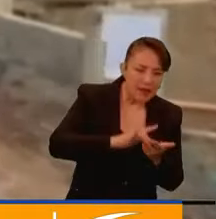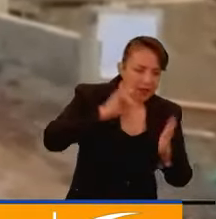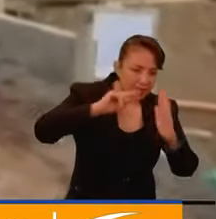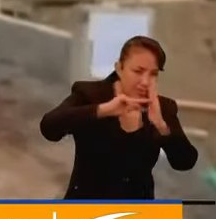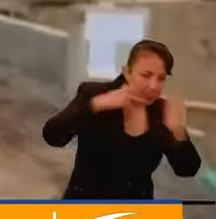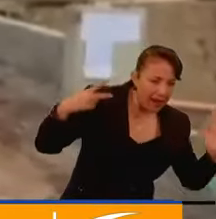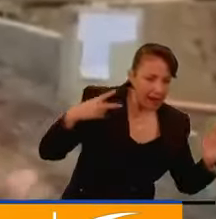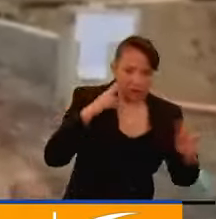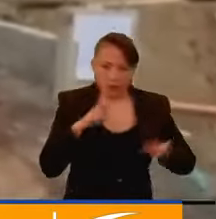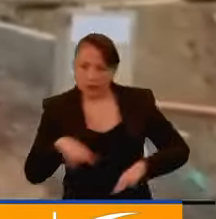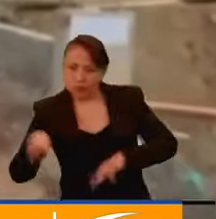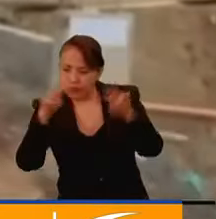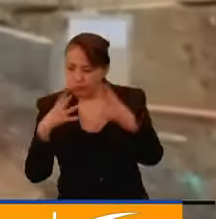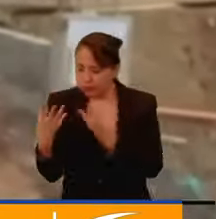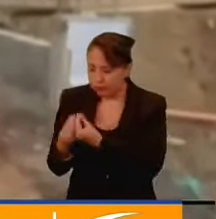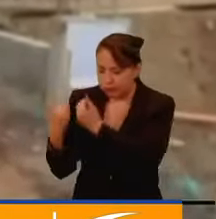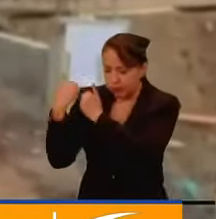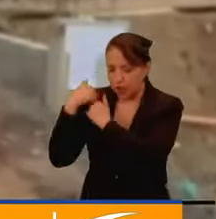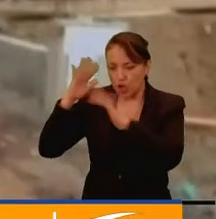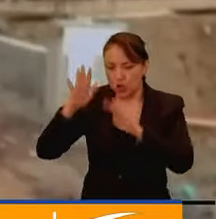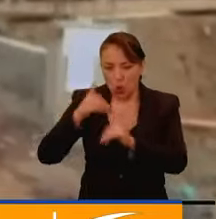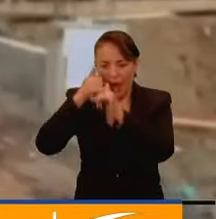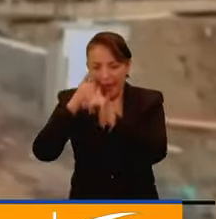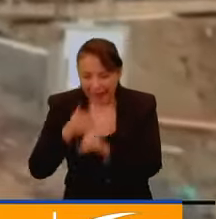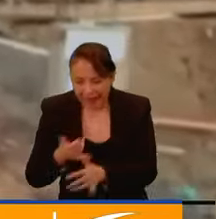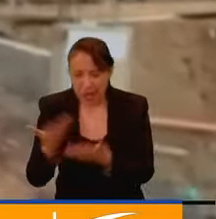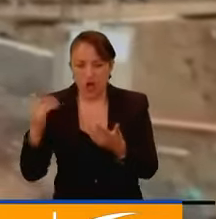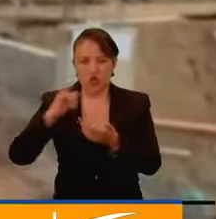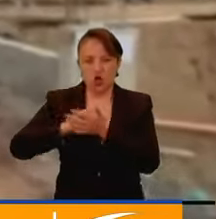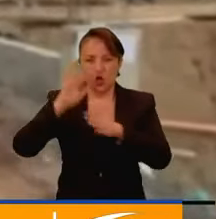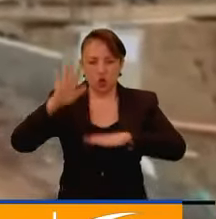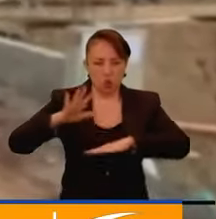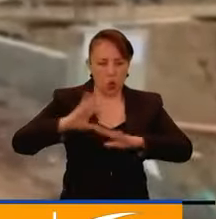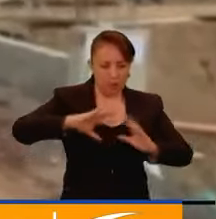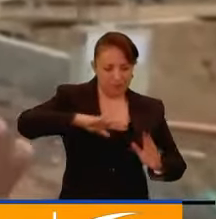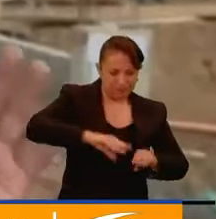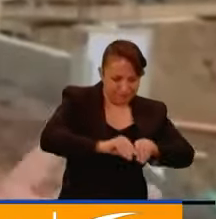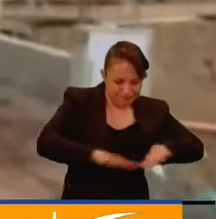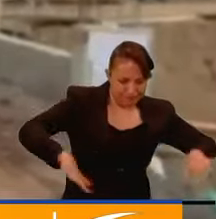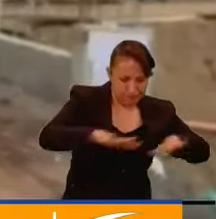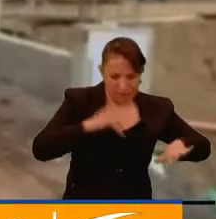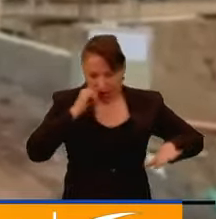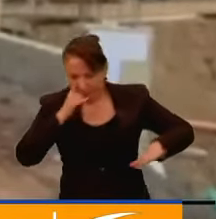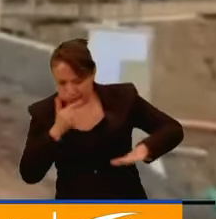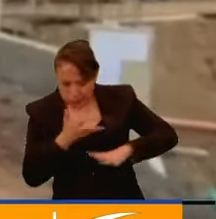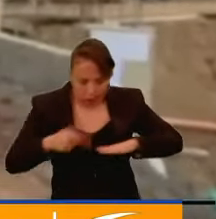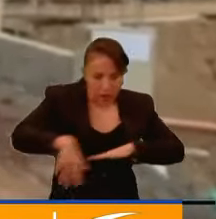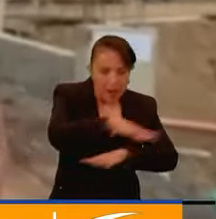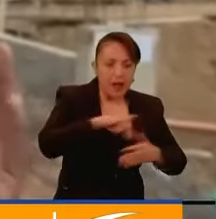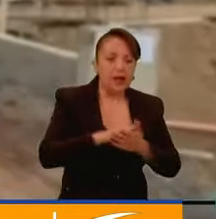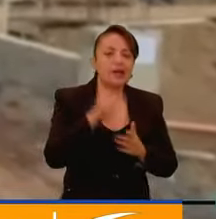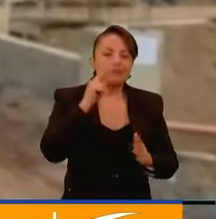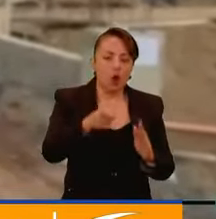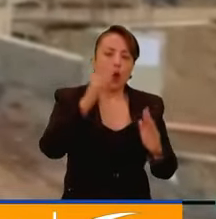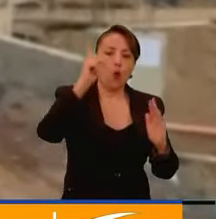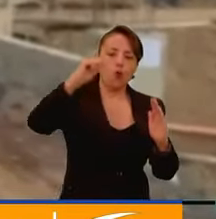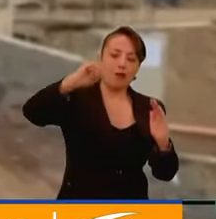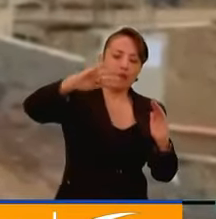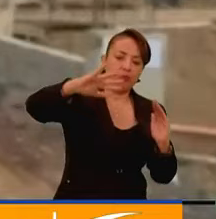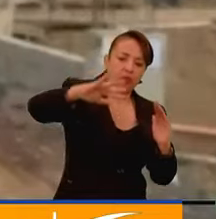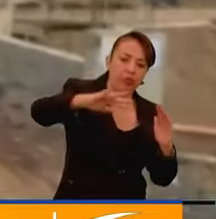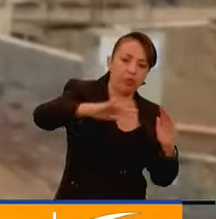se han hecho con el equipo técnico de ingenieros geotecnistas y demás pues lo que hemos encontrado es que hay un proceso de remoción en masa es de tipo